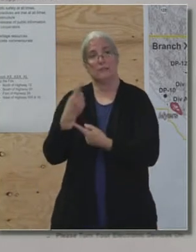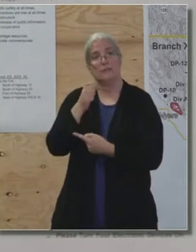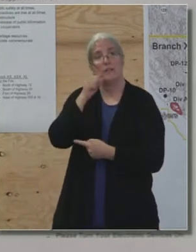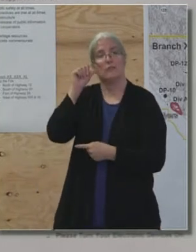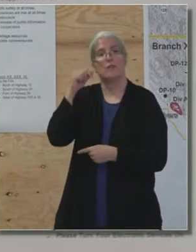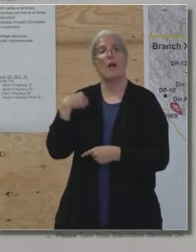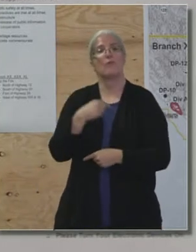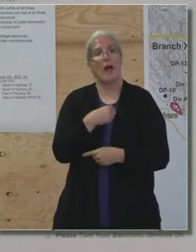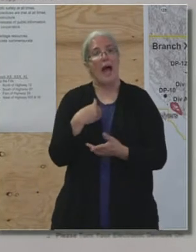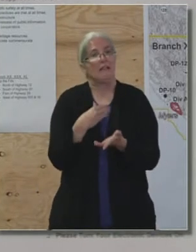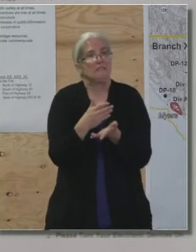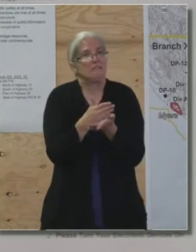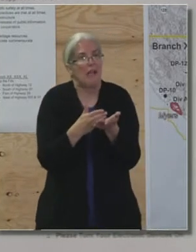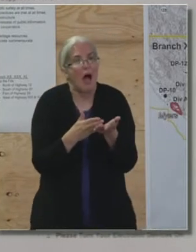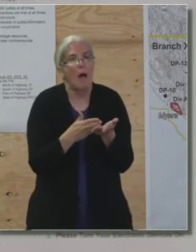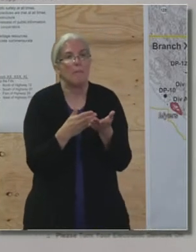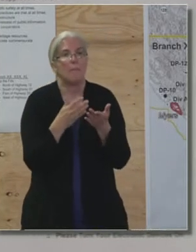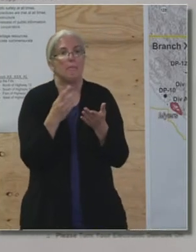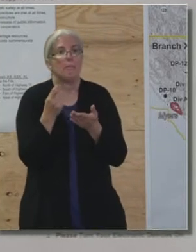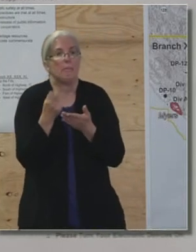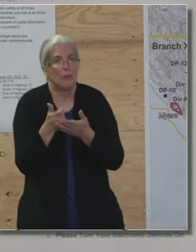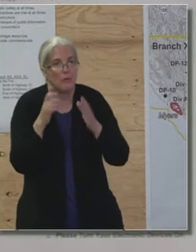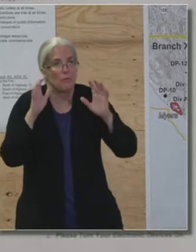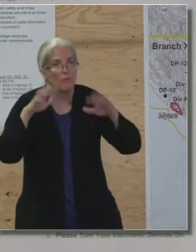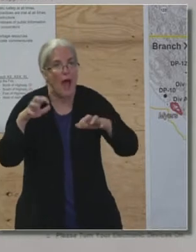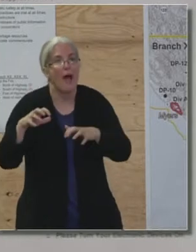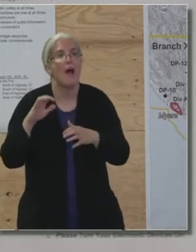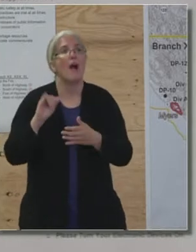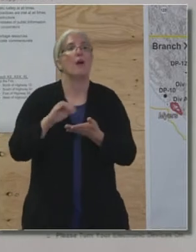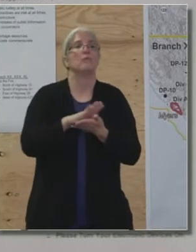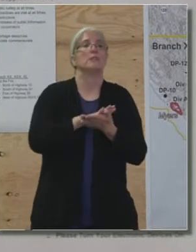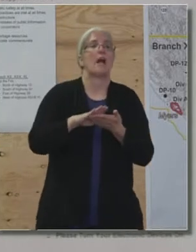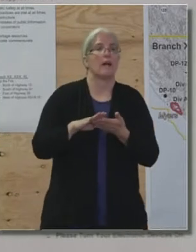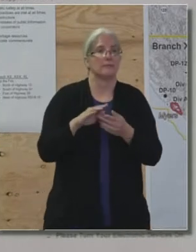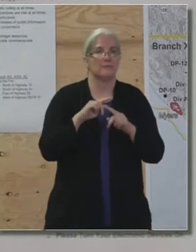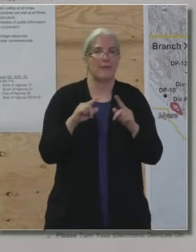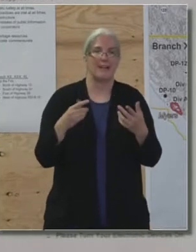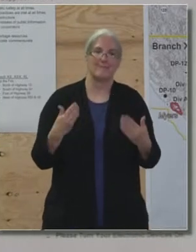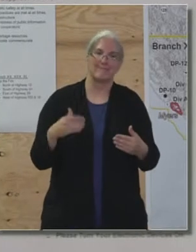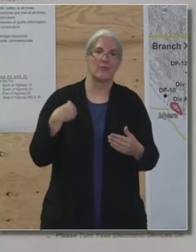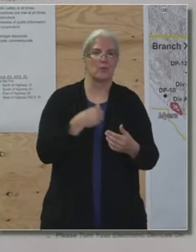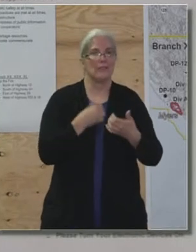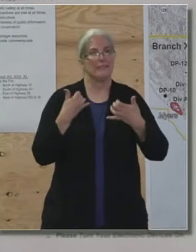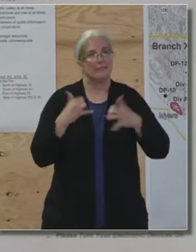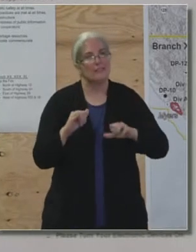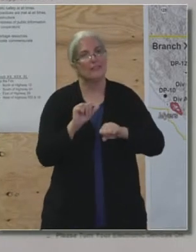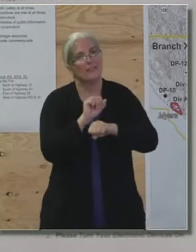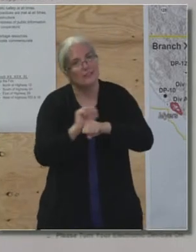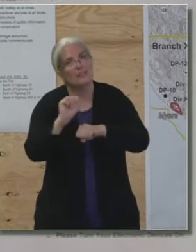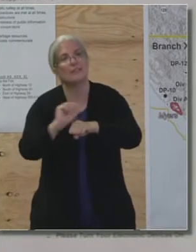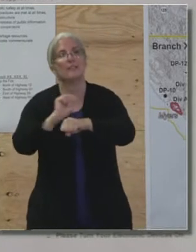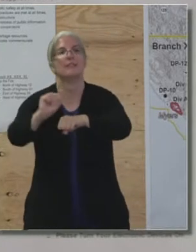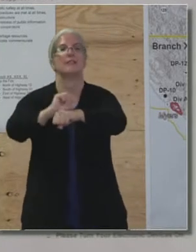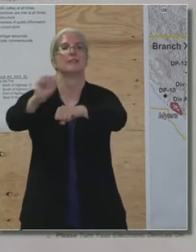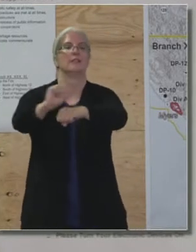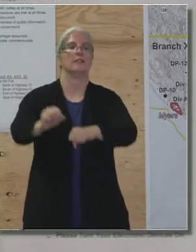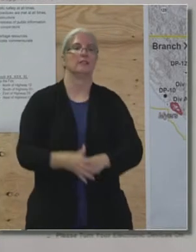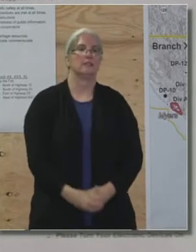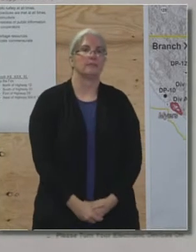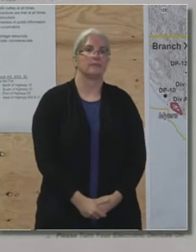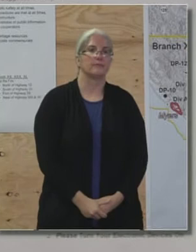con una capa marina que nos ayudó a recuperarnos un poco en el trabajo necesario en todos los incidentes